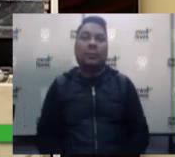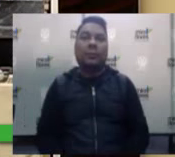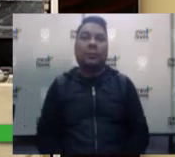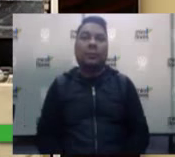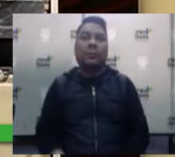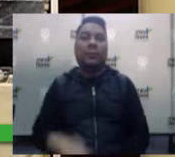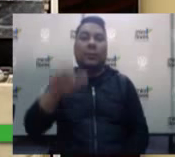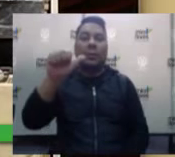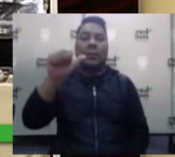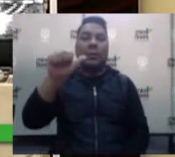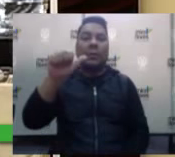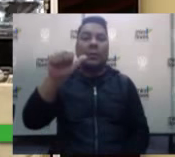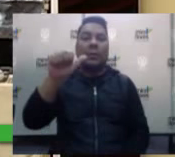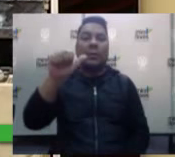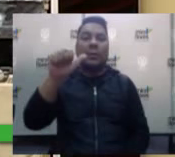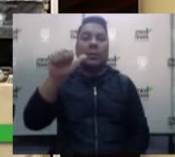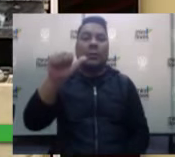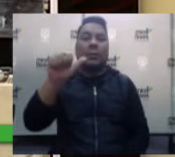A.